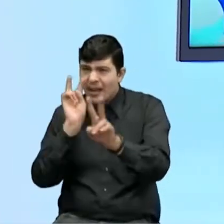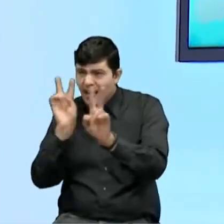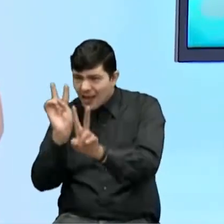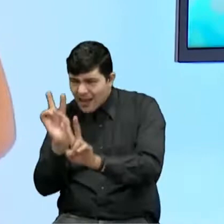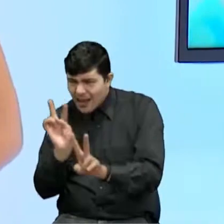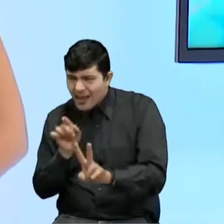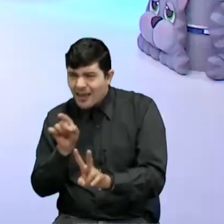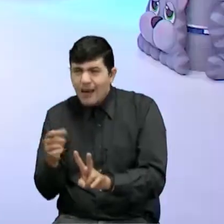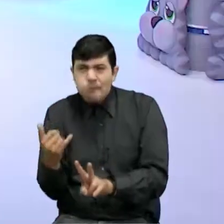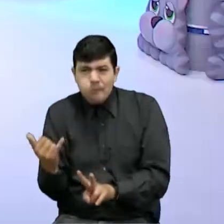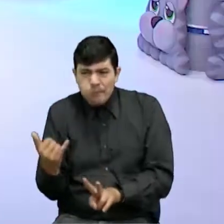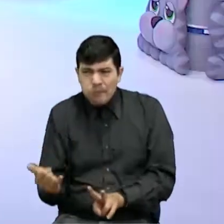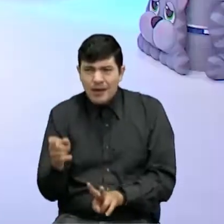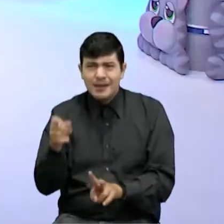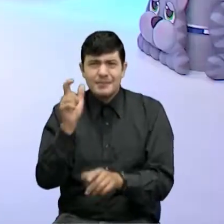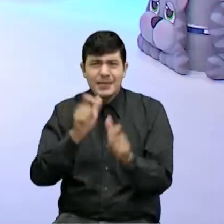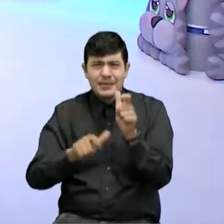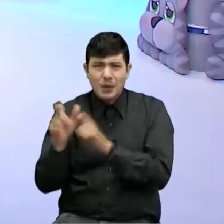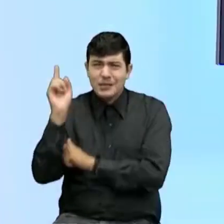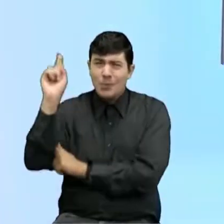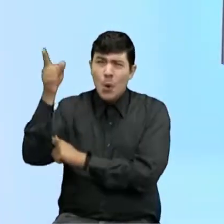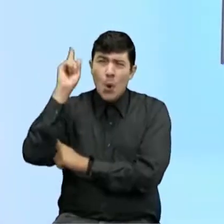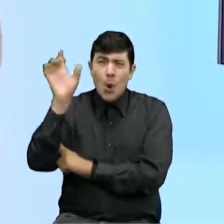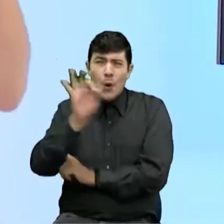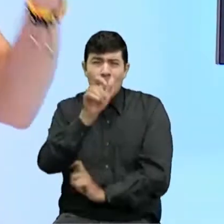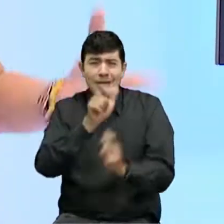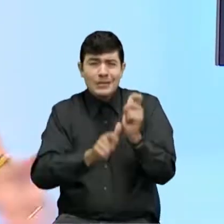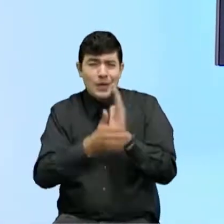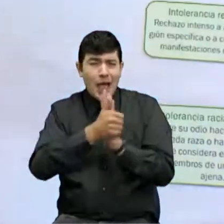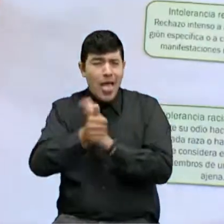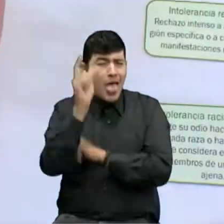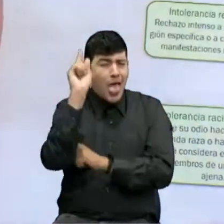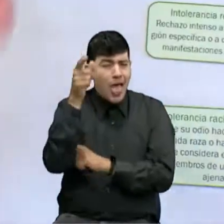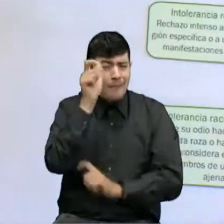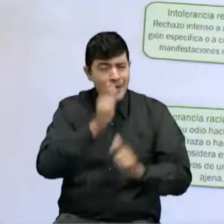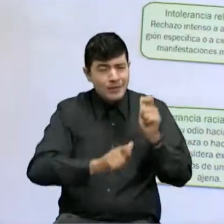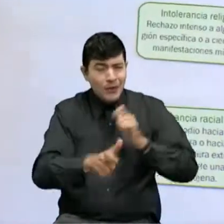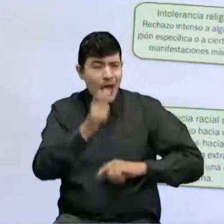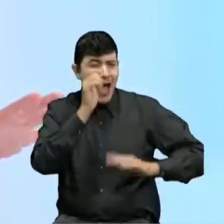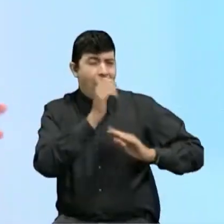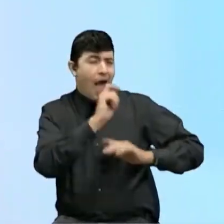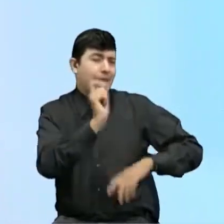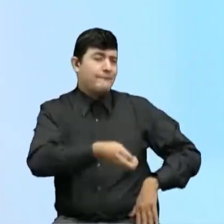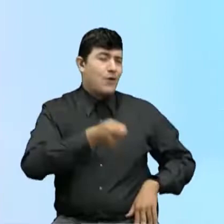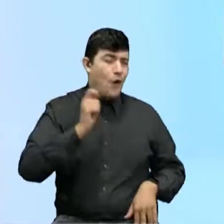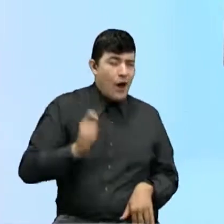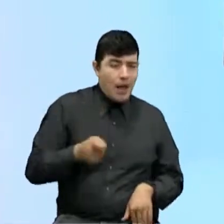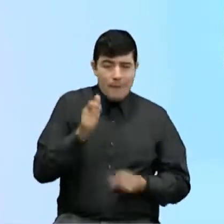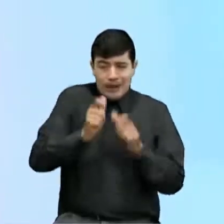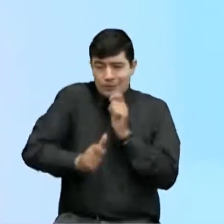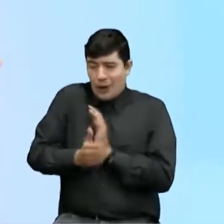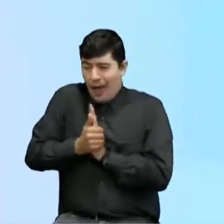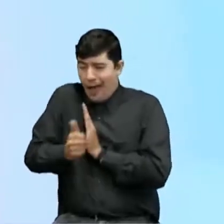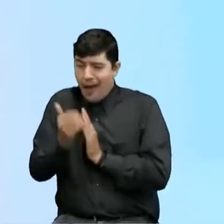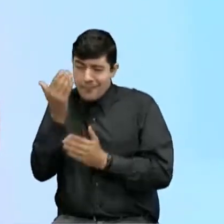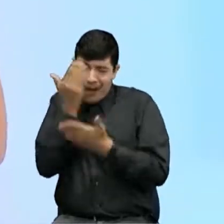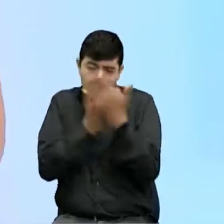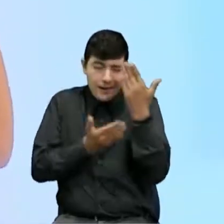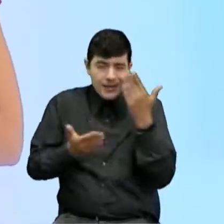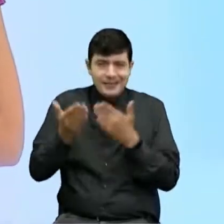eso allí salen politólogos, eso salen abogados, analistas, historiadores. De todo, total, de